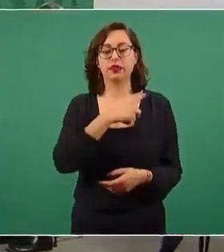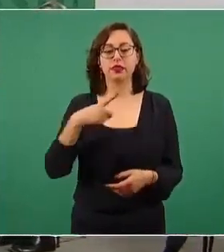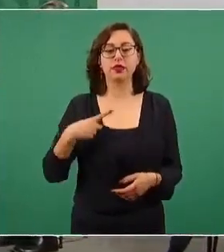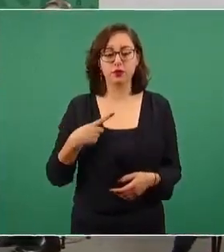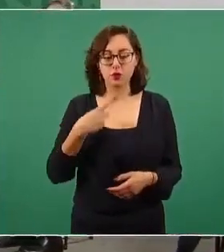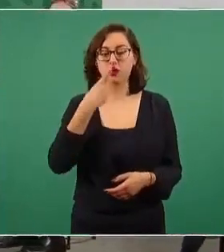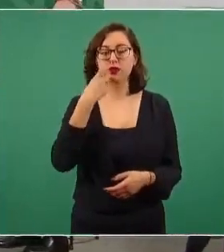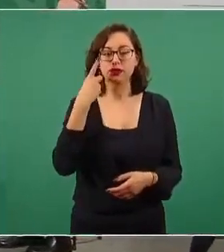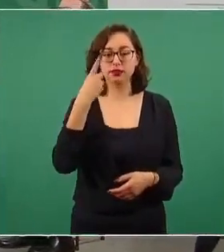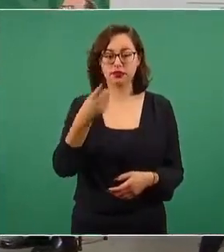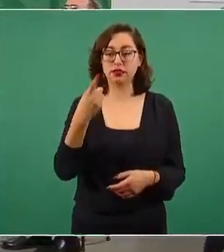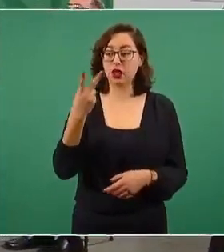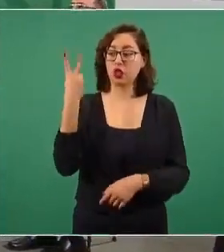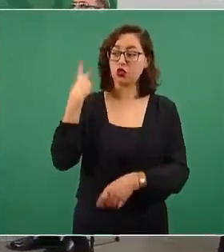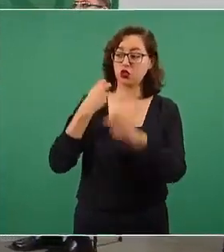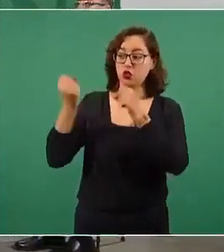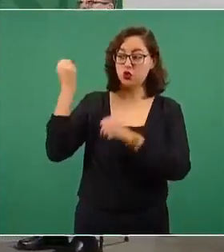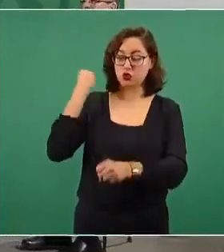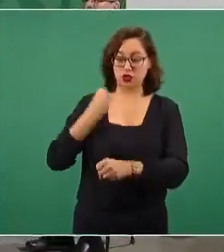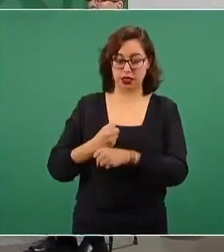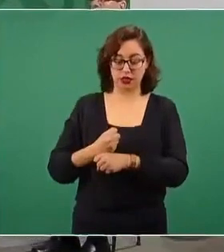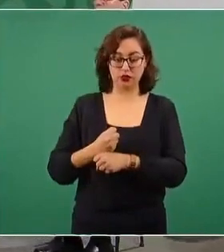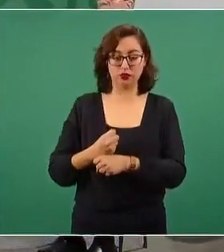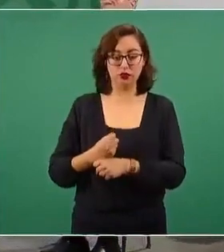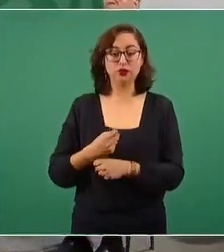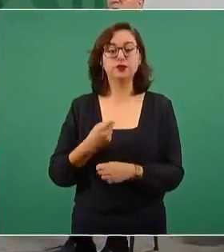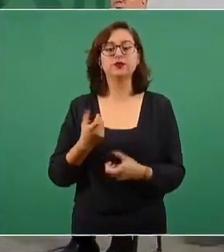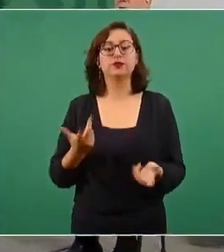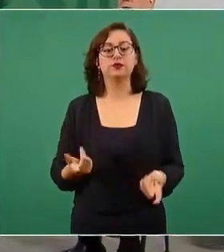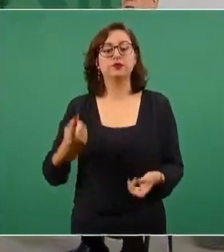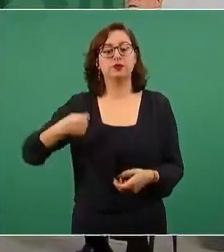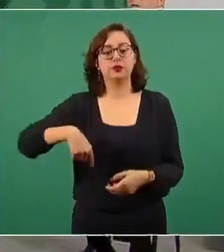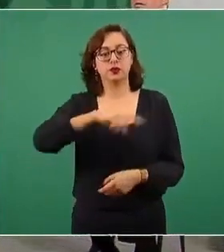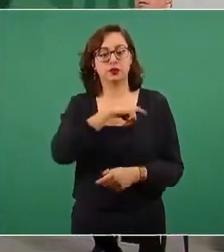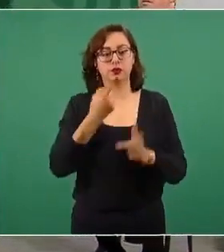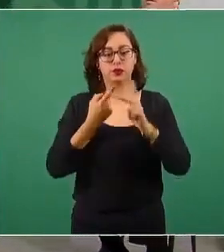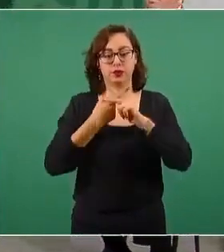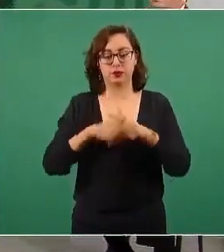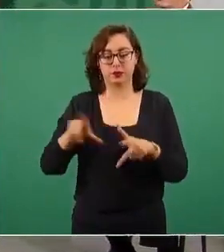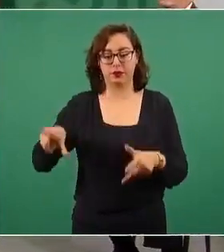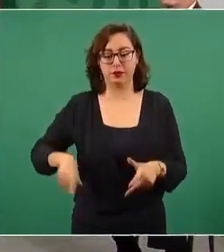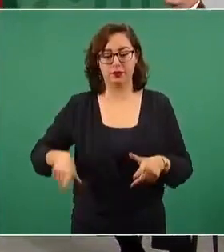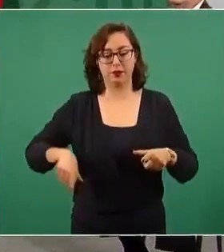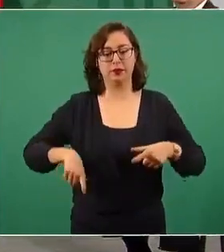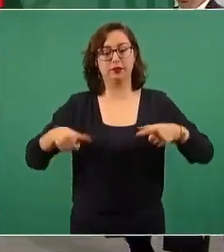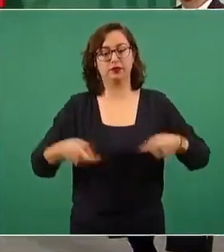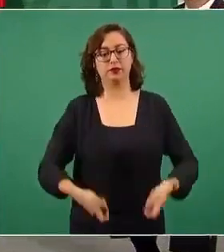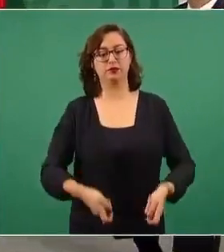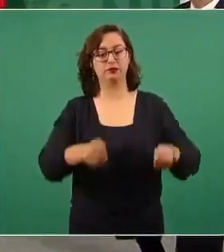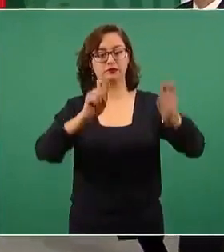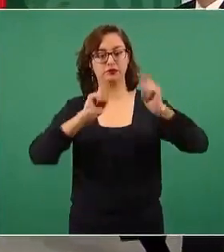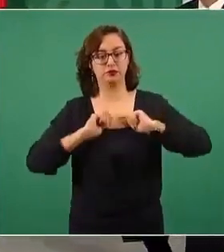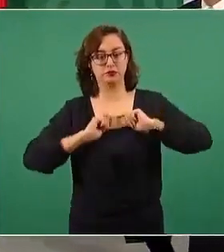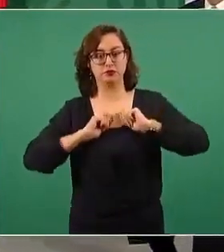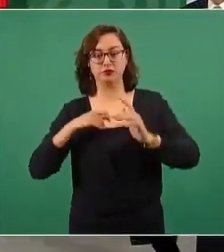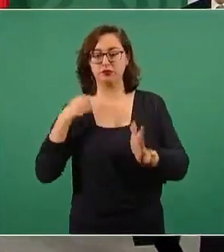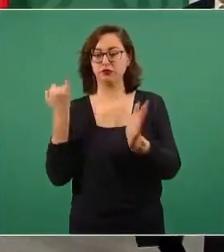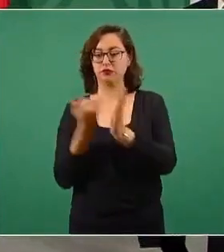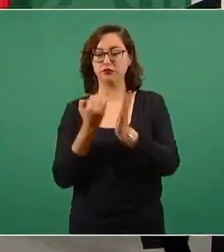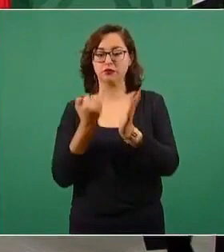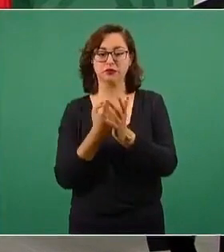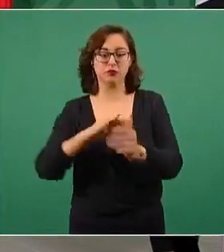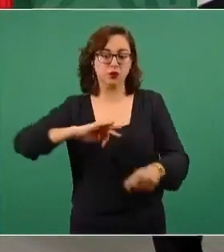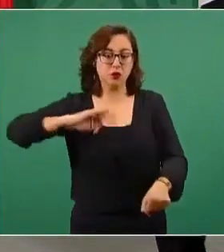llegamos estamos cumpliendo con entregar un subsidio especial en